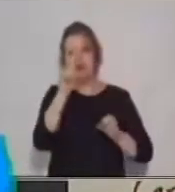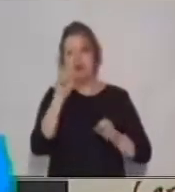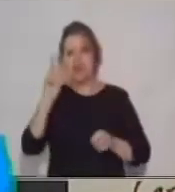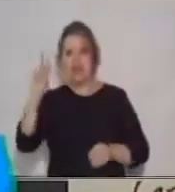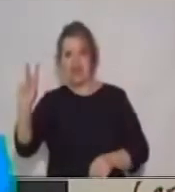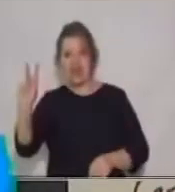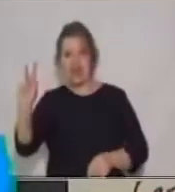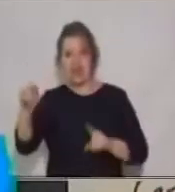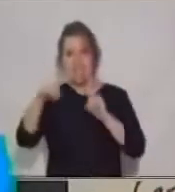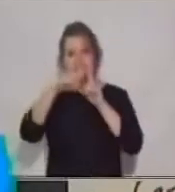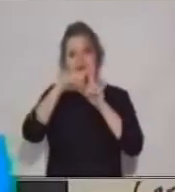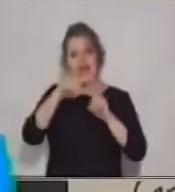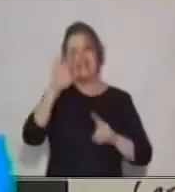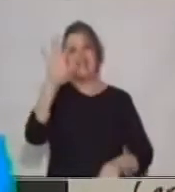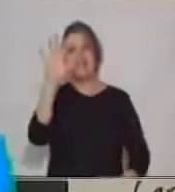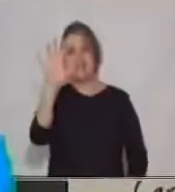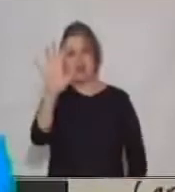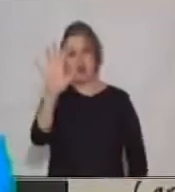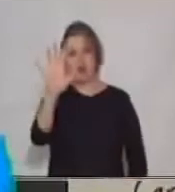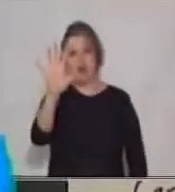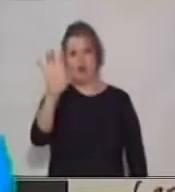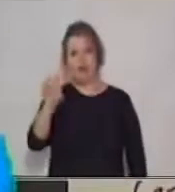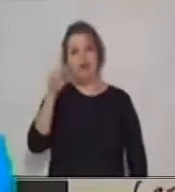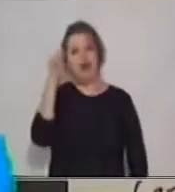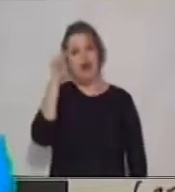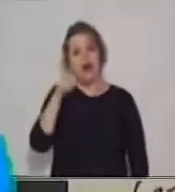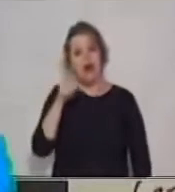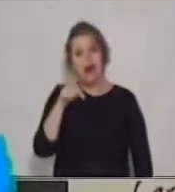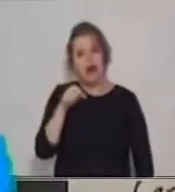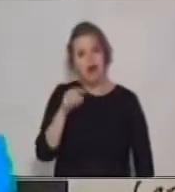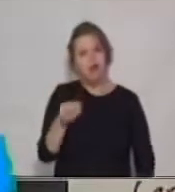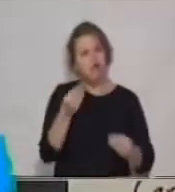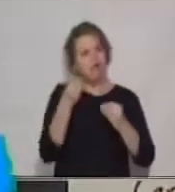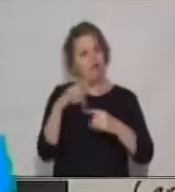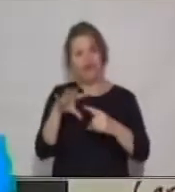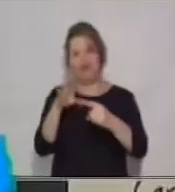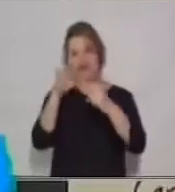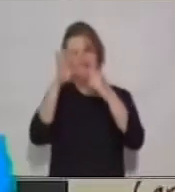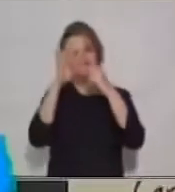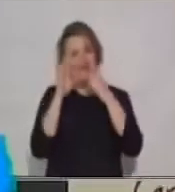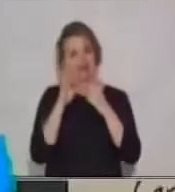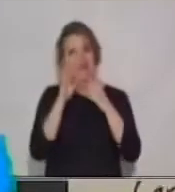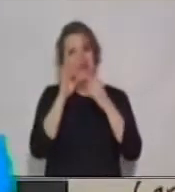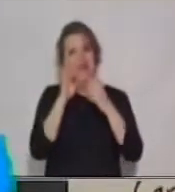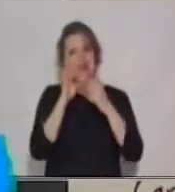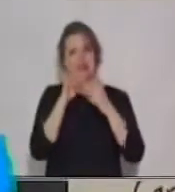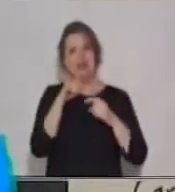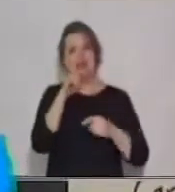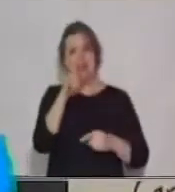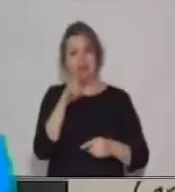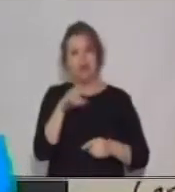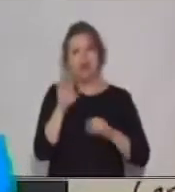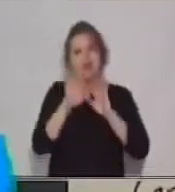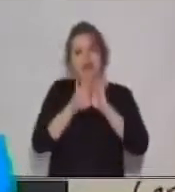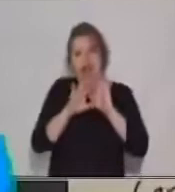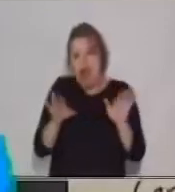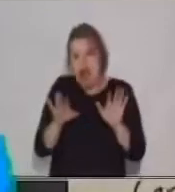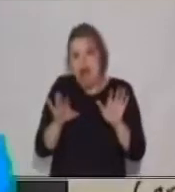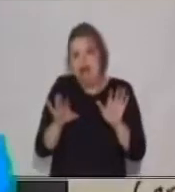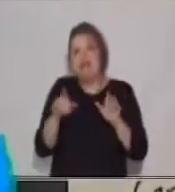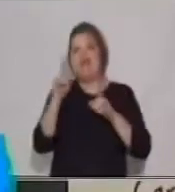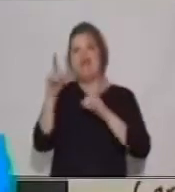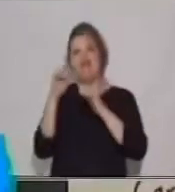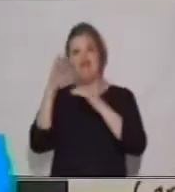Y más 5. Y ahora, algo bien especial. Ya que hemos calculado